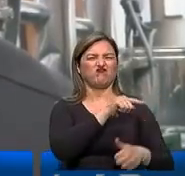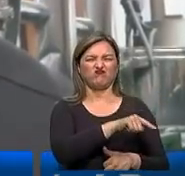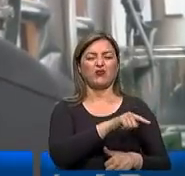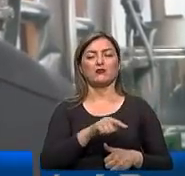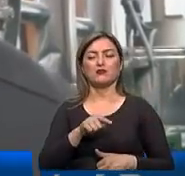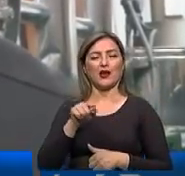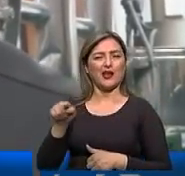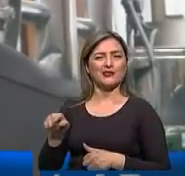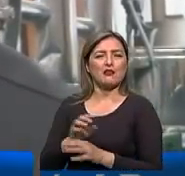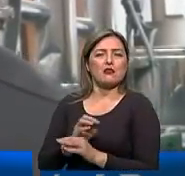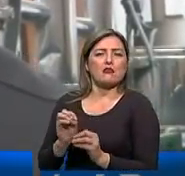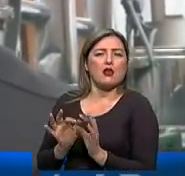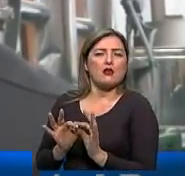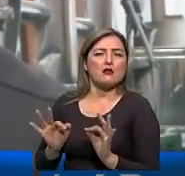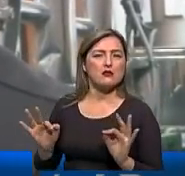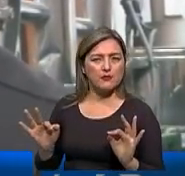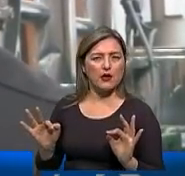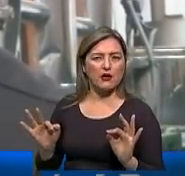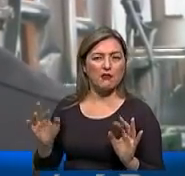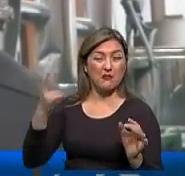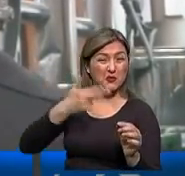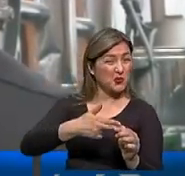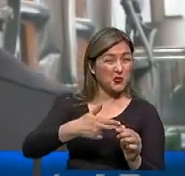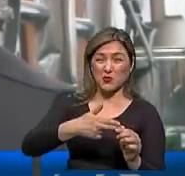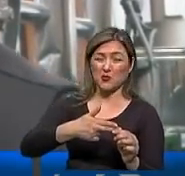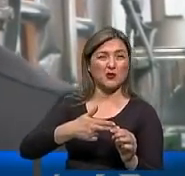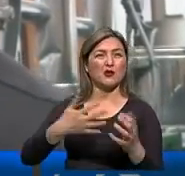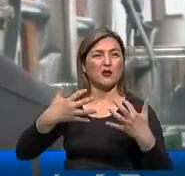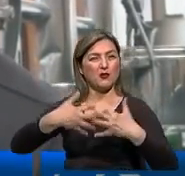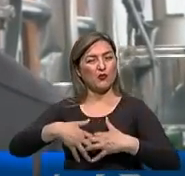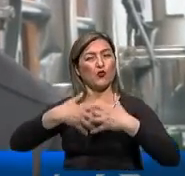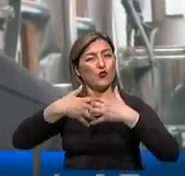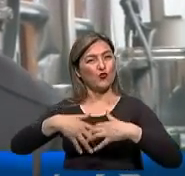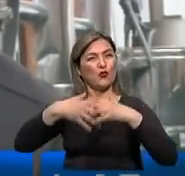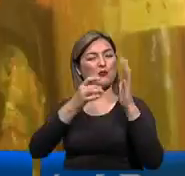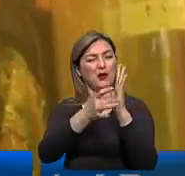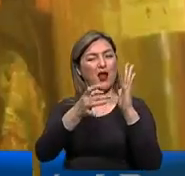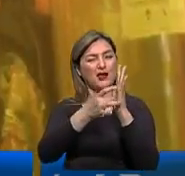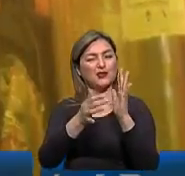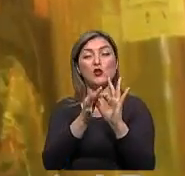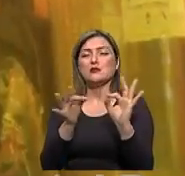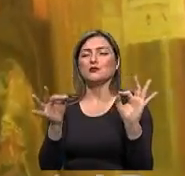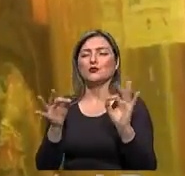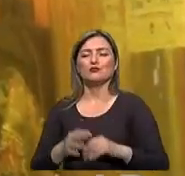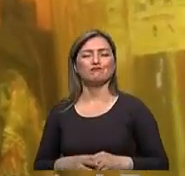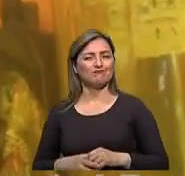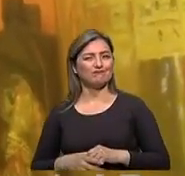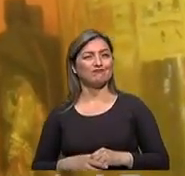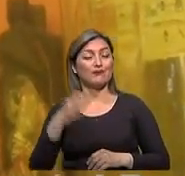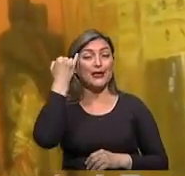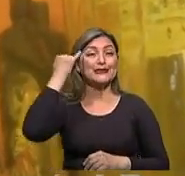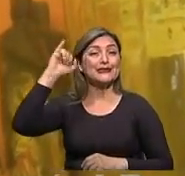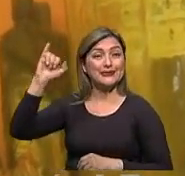tiene ausencia de eso porque no viene del petróleo, viene de un refinado que ya es el plástico. Según Edgar, inventor de la